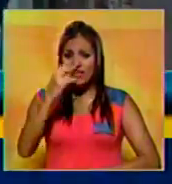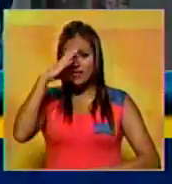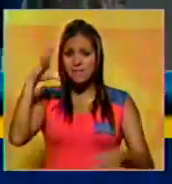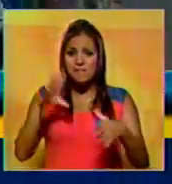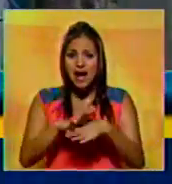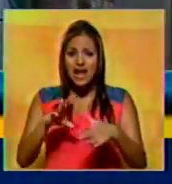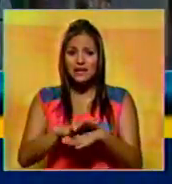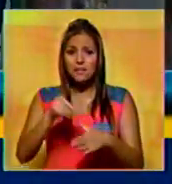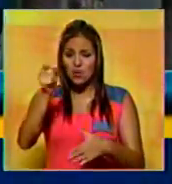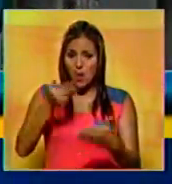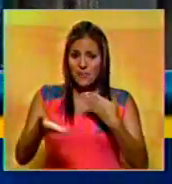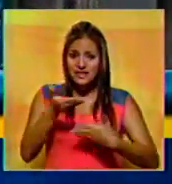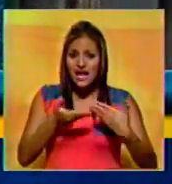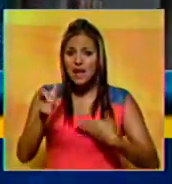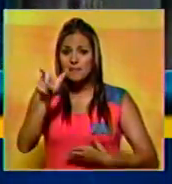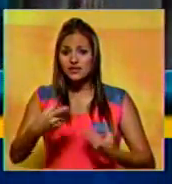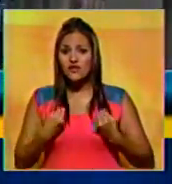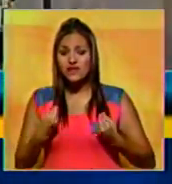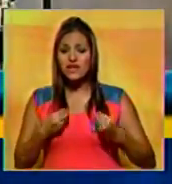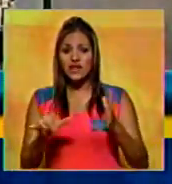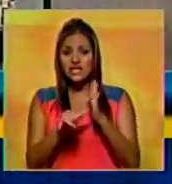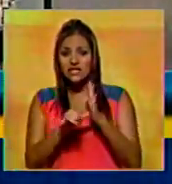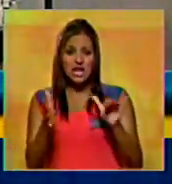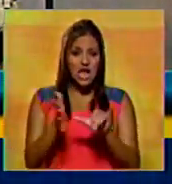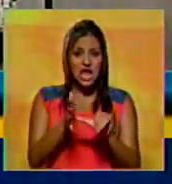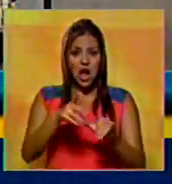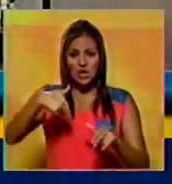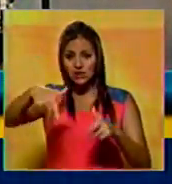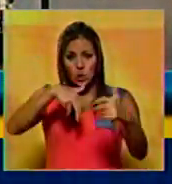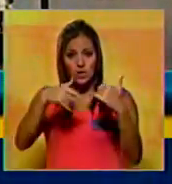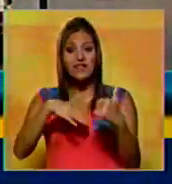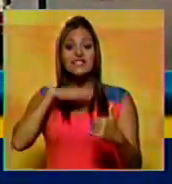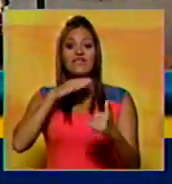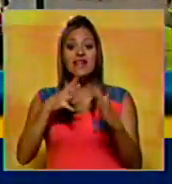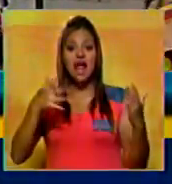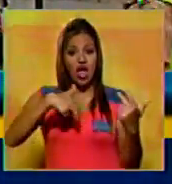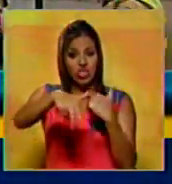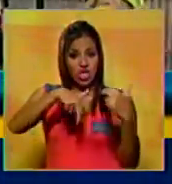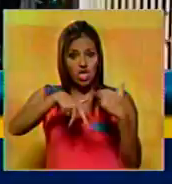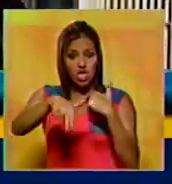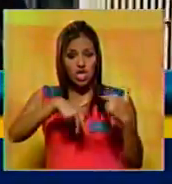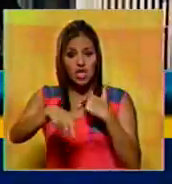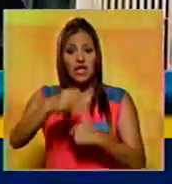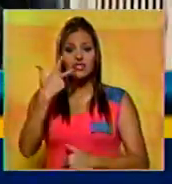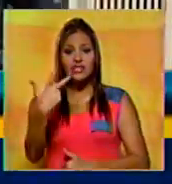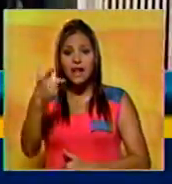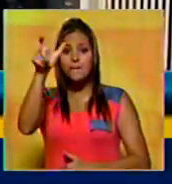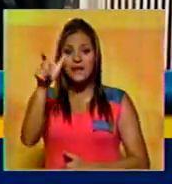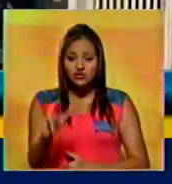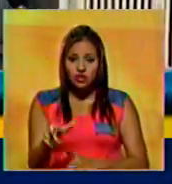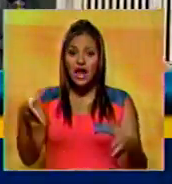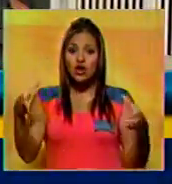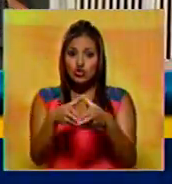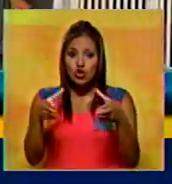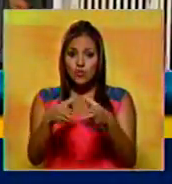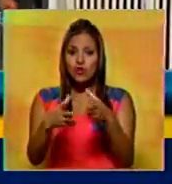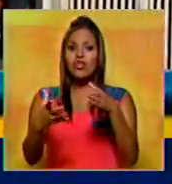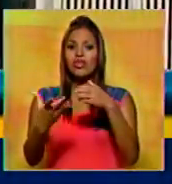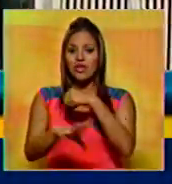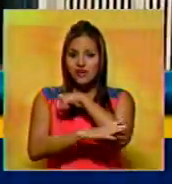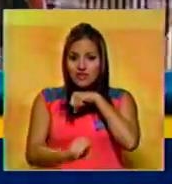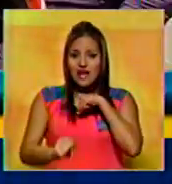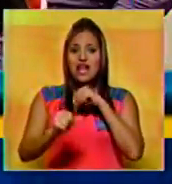martes comerciantes vecinos y peatones del transitado bulevar de Sabana Grande luego que tres integrantes de la banda de Luigi